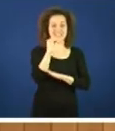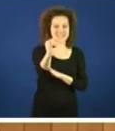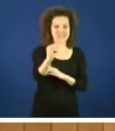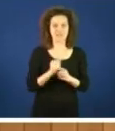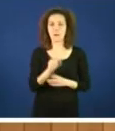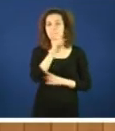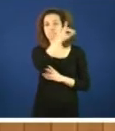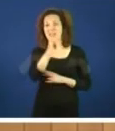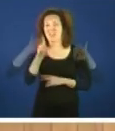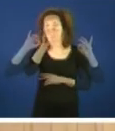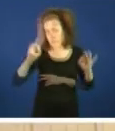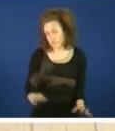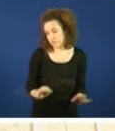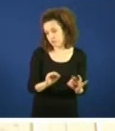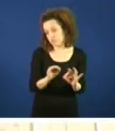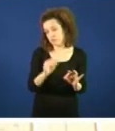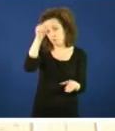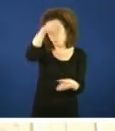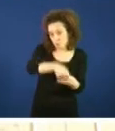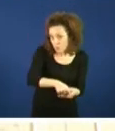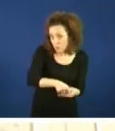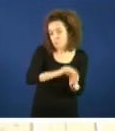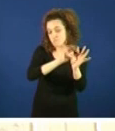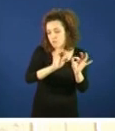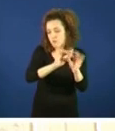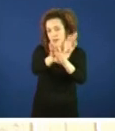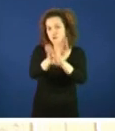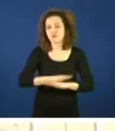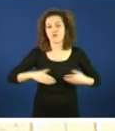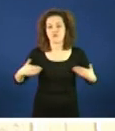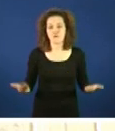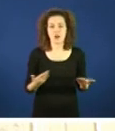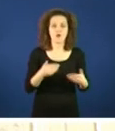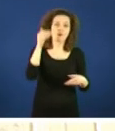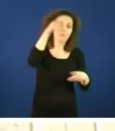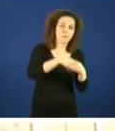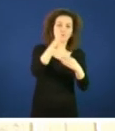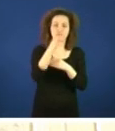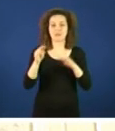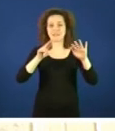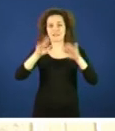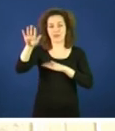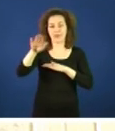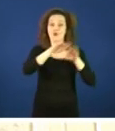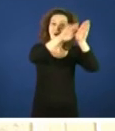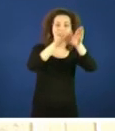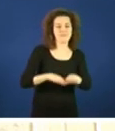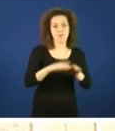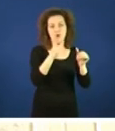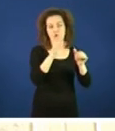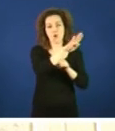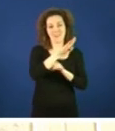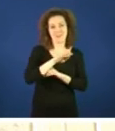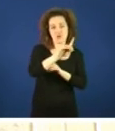Pérez López Álvaro. Feita a votación, o resultado é o seguinte: votos emitidos 75, votos a favor